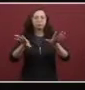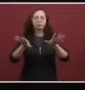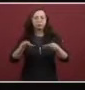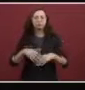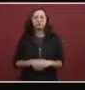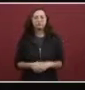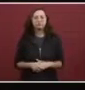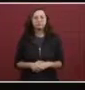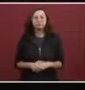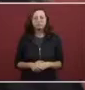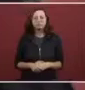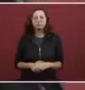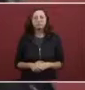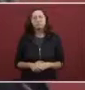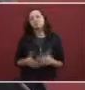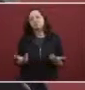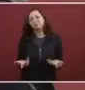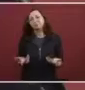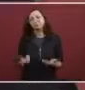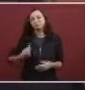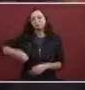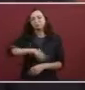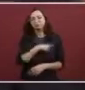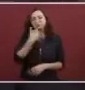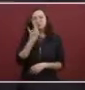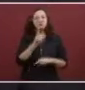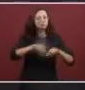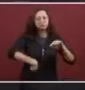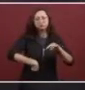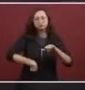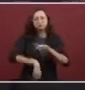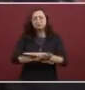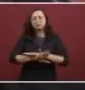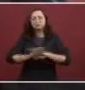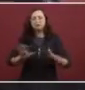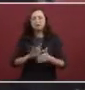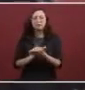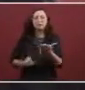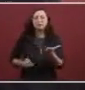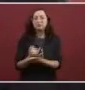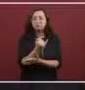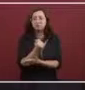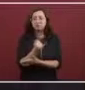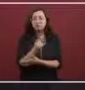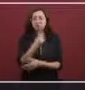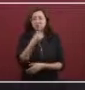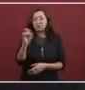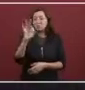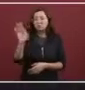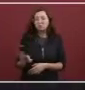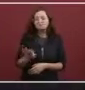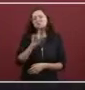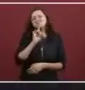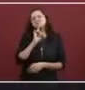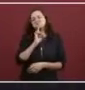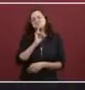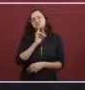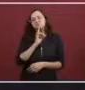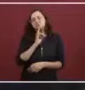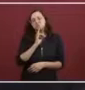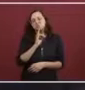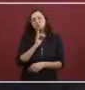Entonces, eso decidimos eliminarlo, no del todo, porque se tiene que garantizar